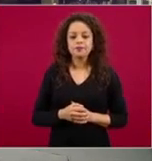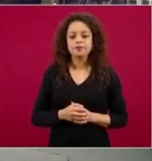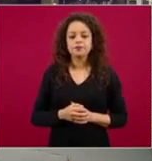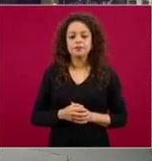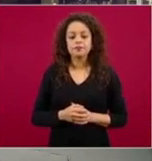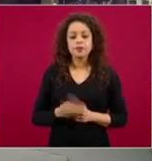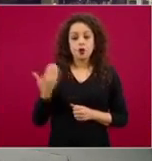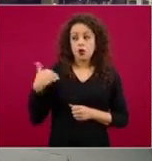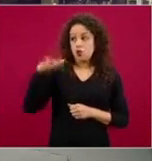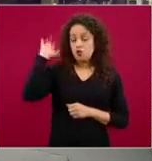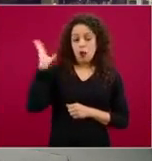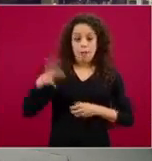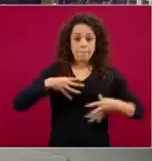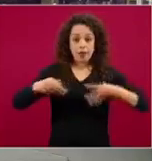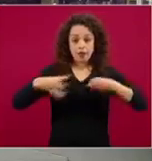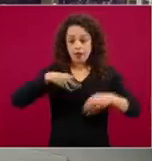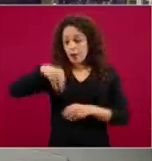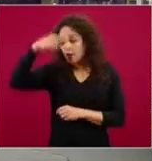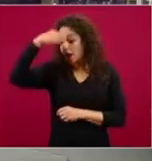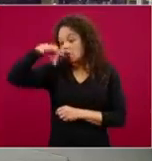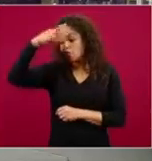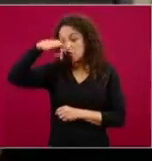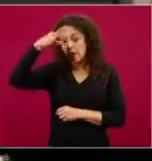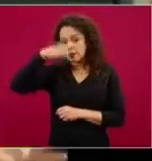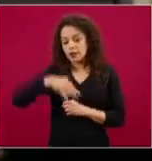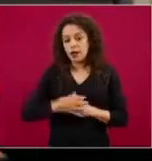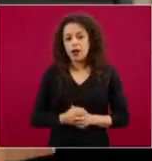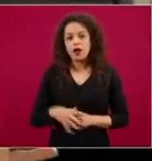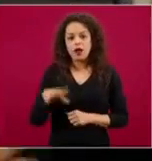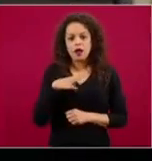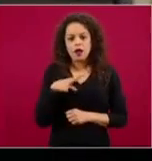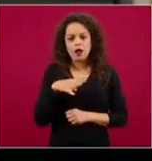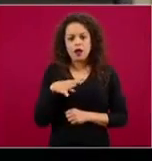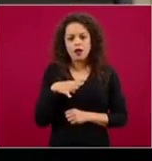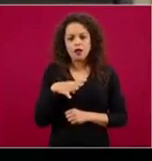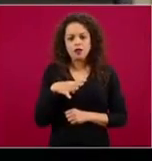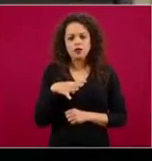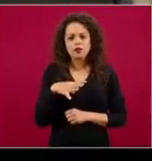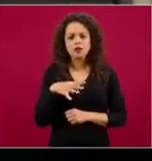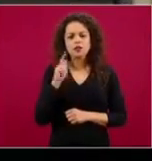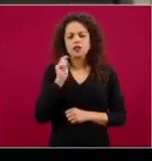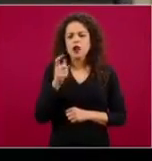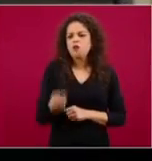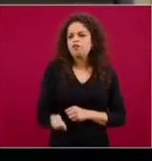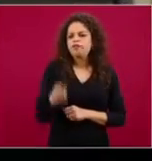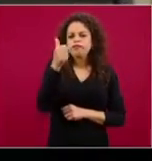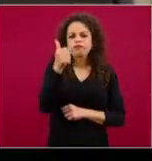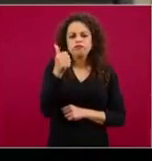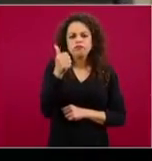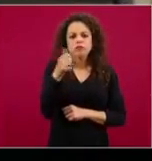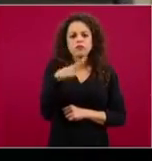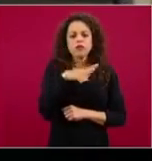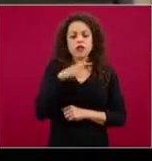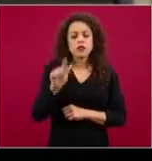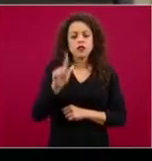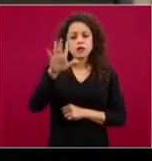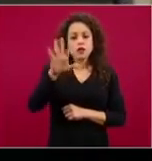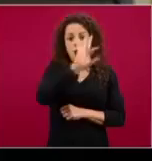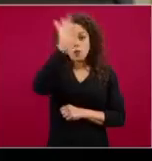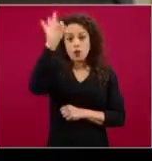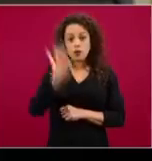influenza hubo unas primeras oleadas que causaron el 75% de las